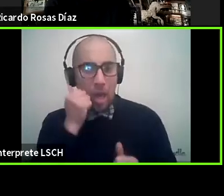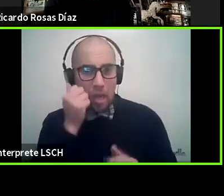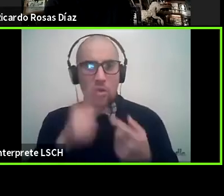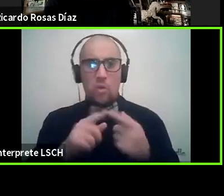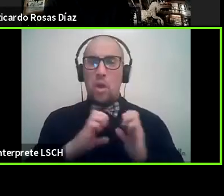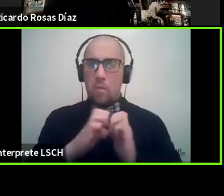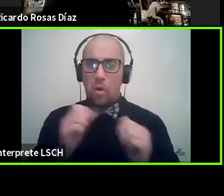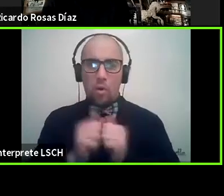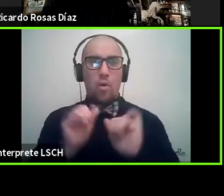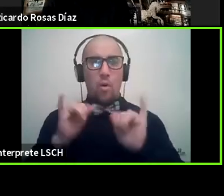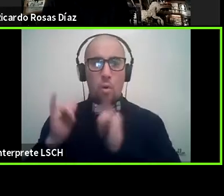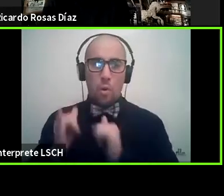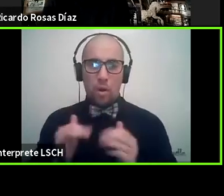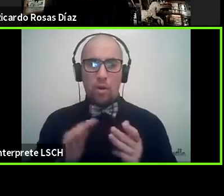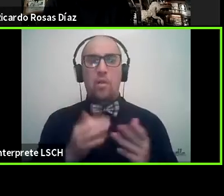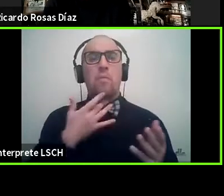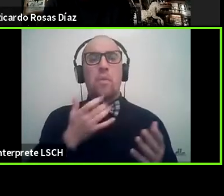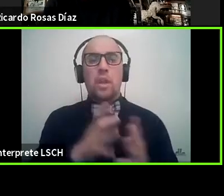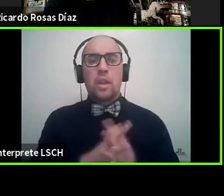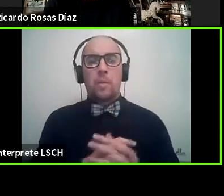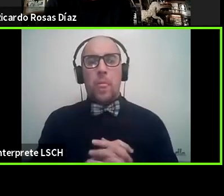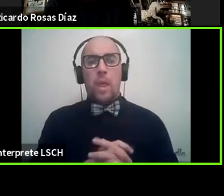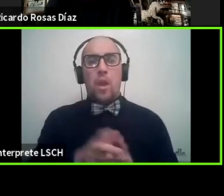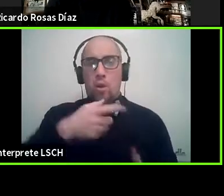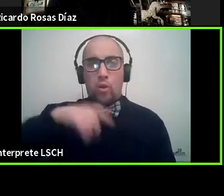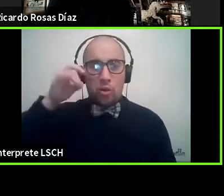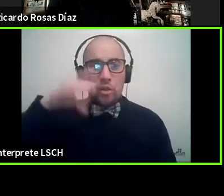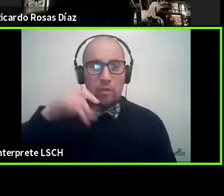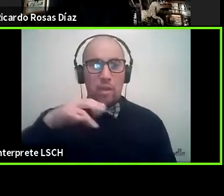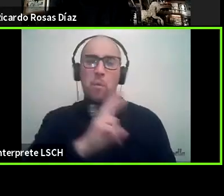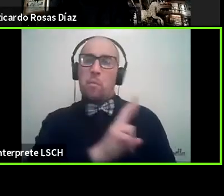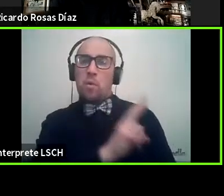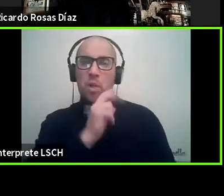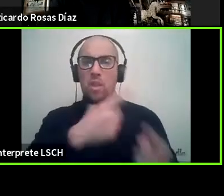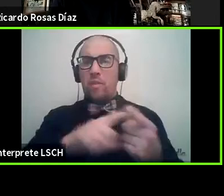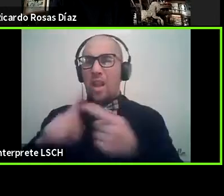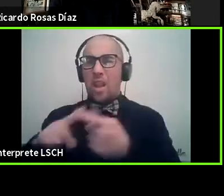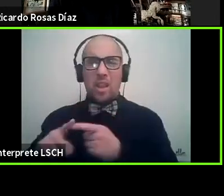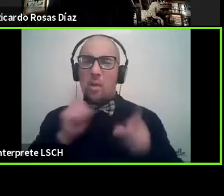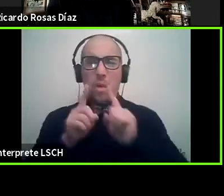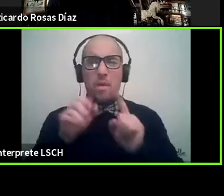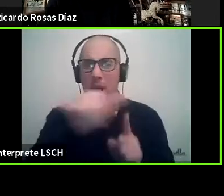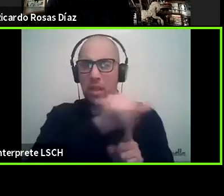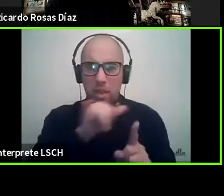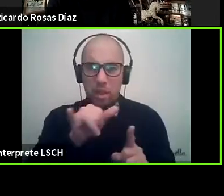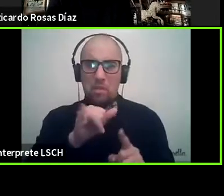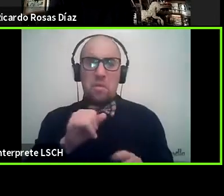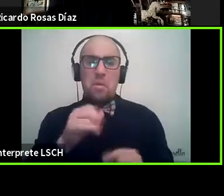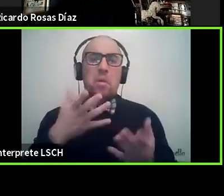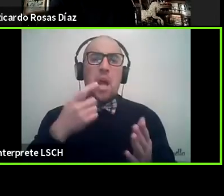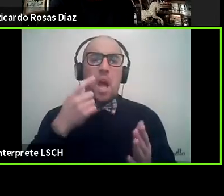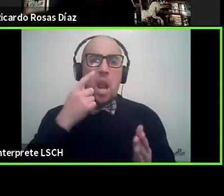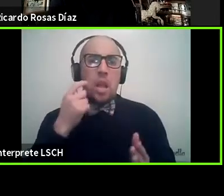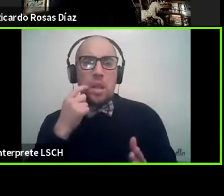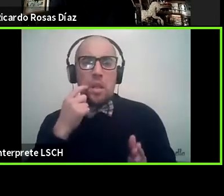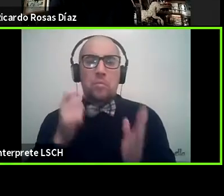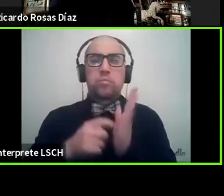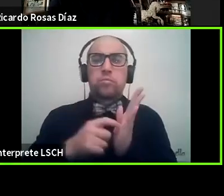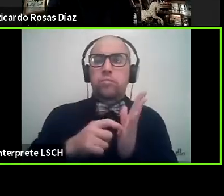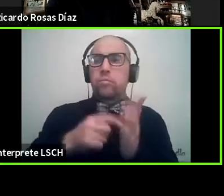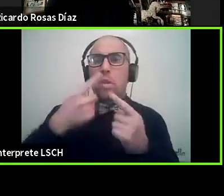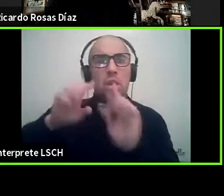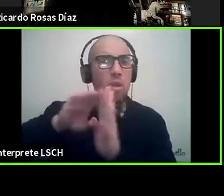juego, porque sabemos por los resultados de todas las pruebas estandarizadas que las niñas tienden a irles no tan bien o no tan bien